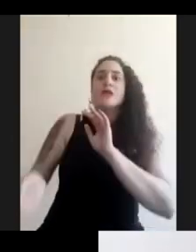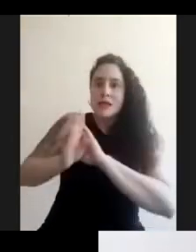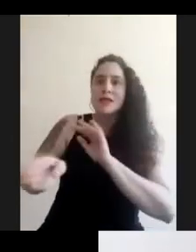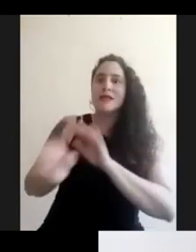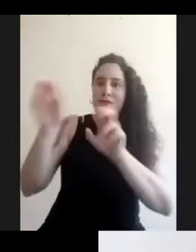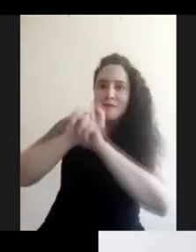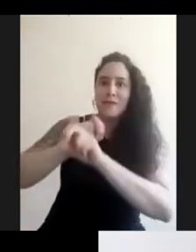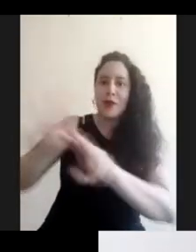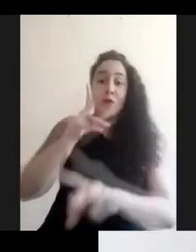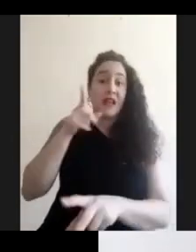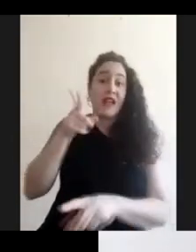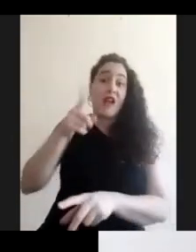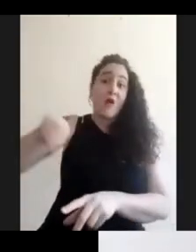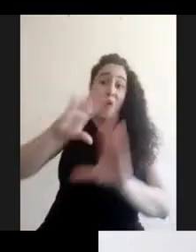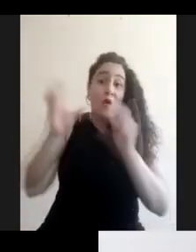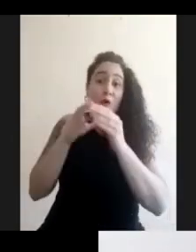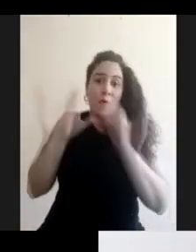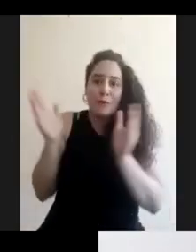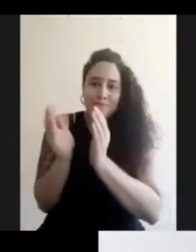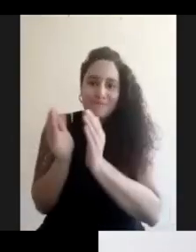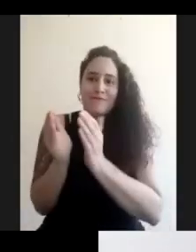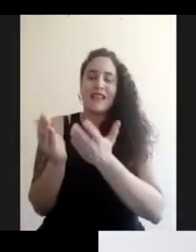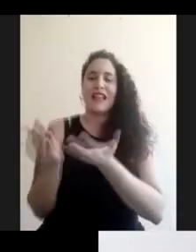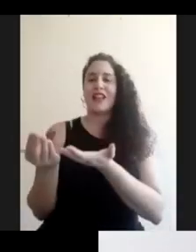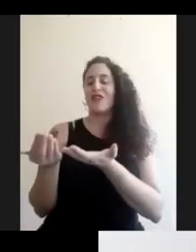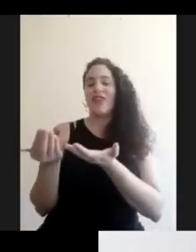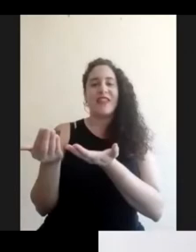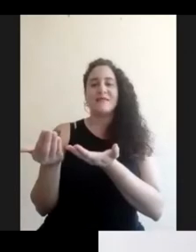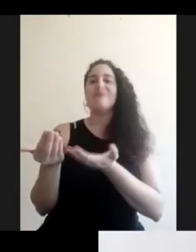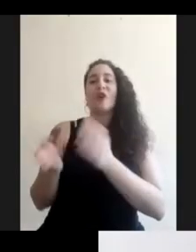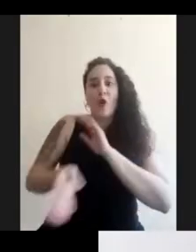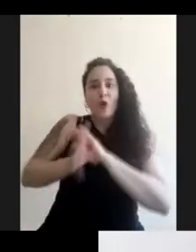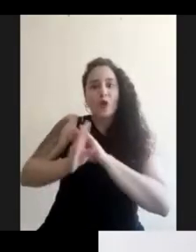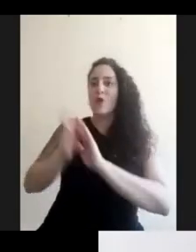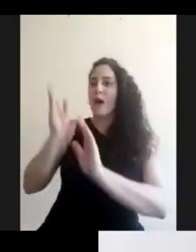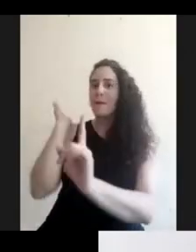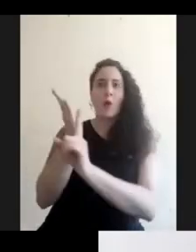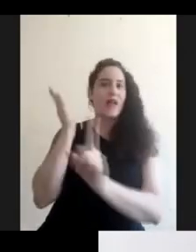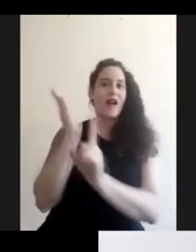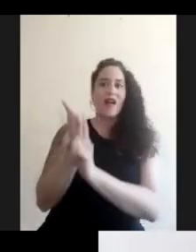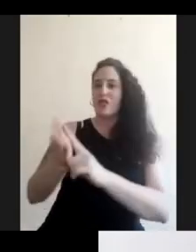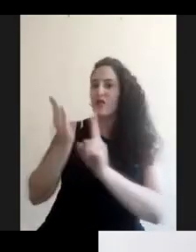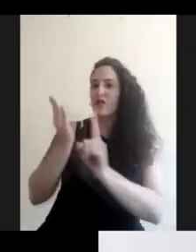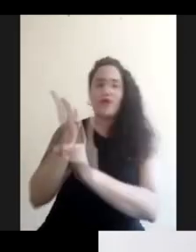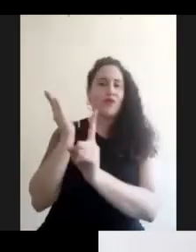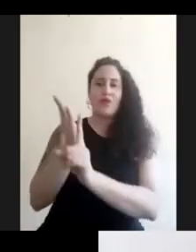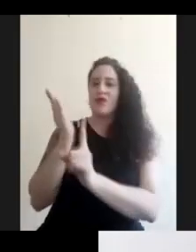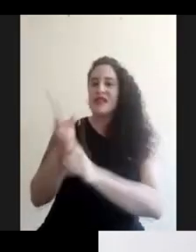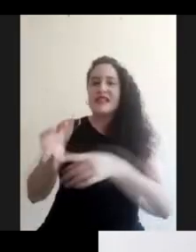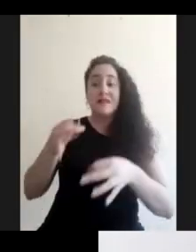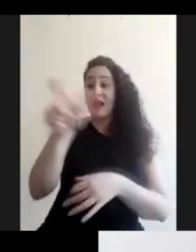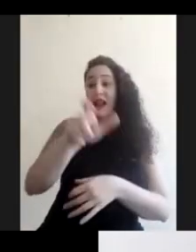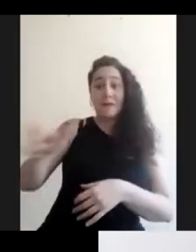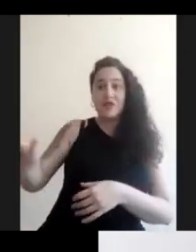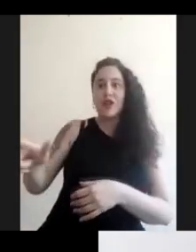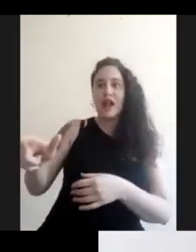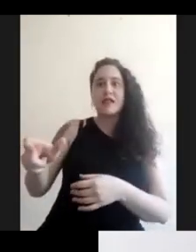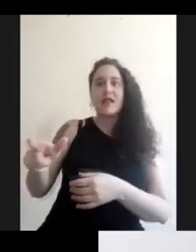porque es una minoría, y siguen perjudicando de forma transversal a estas personas que tienen que